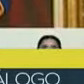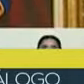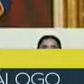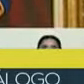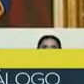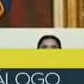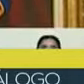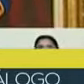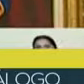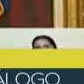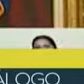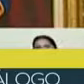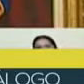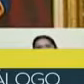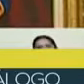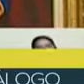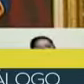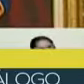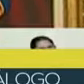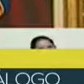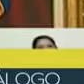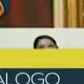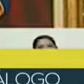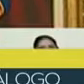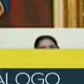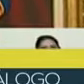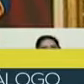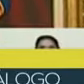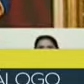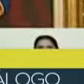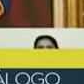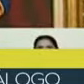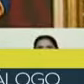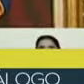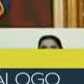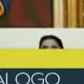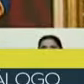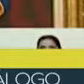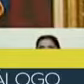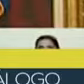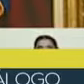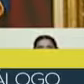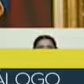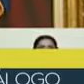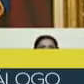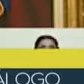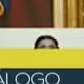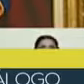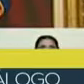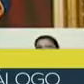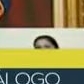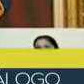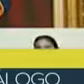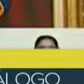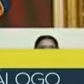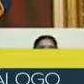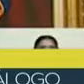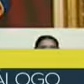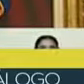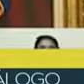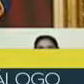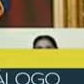Me gustaría ir algún día, después que sea presidente, de vacaciones y volver a manejar Filadelfia, Boston, Baltimore, Nueva